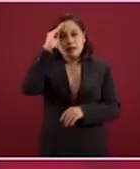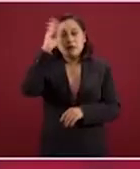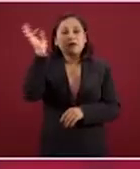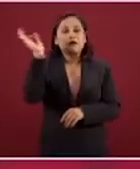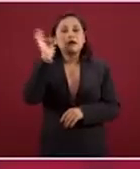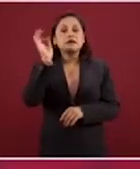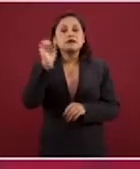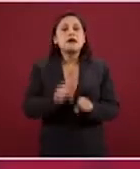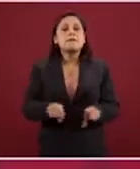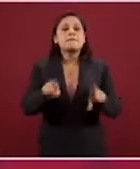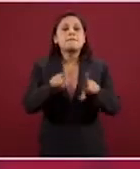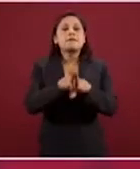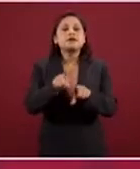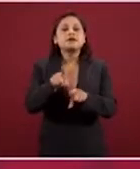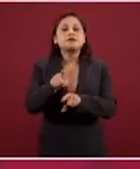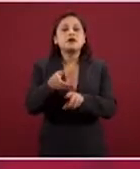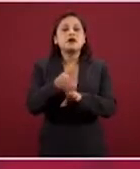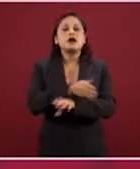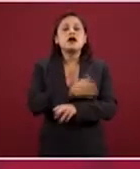Toluca, Ciudad de México.